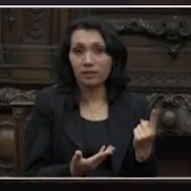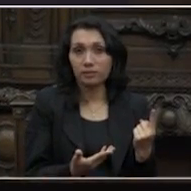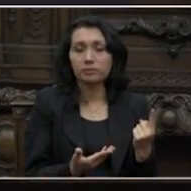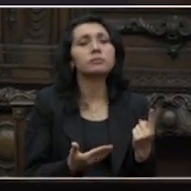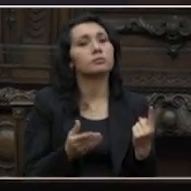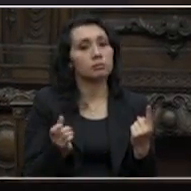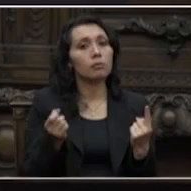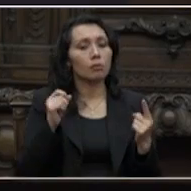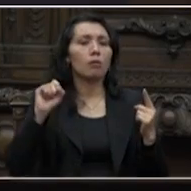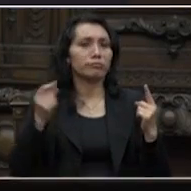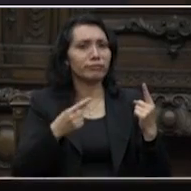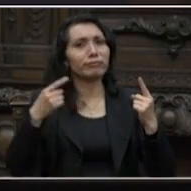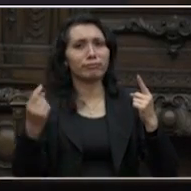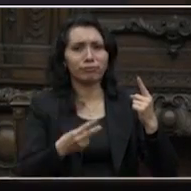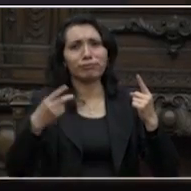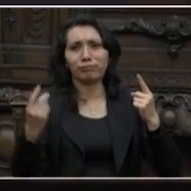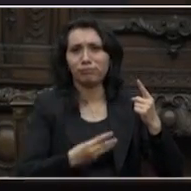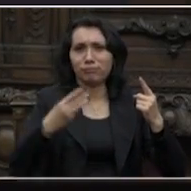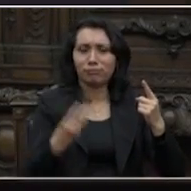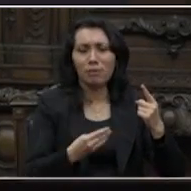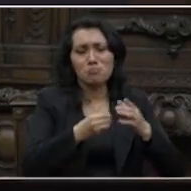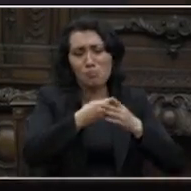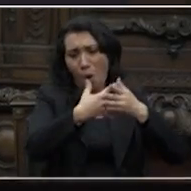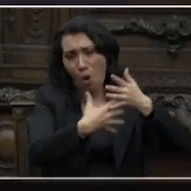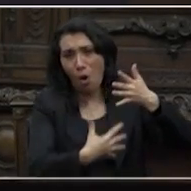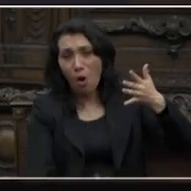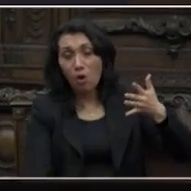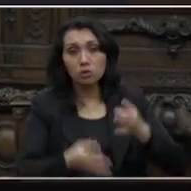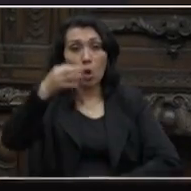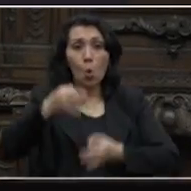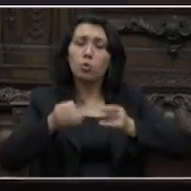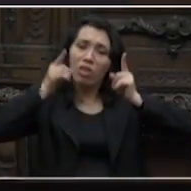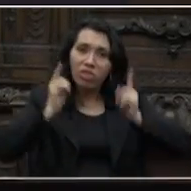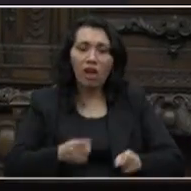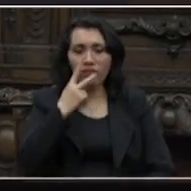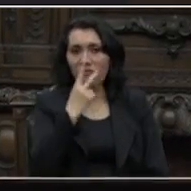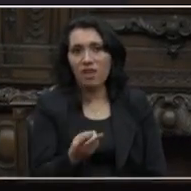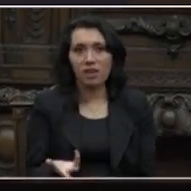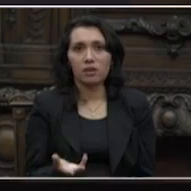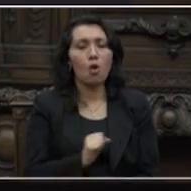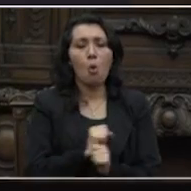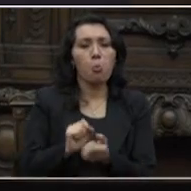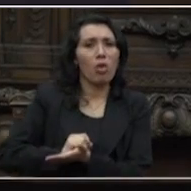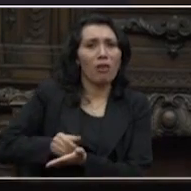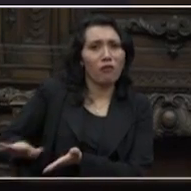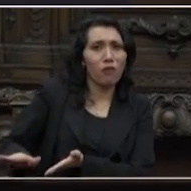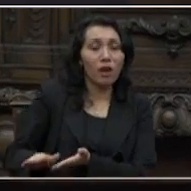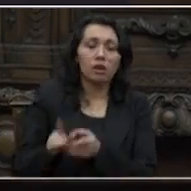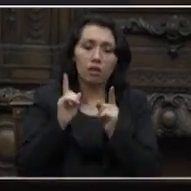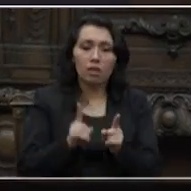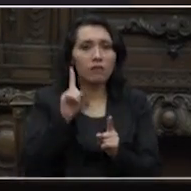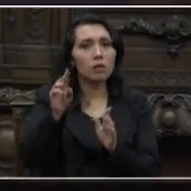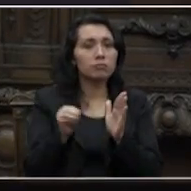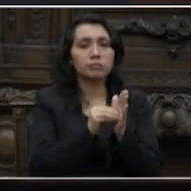y empieza a enumerar una serie de factores que los operadores de justicia tienen que ver, y lo pone como un